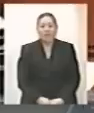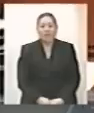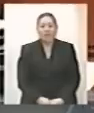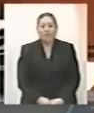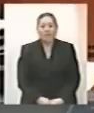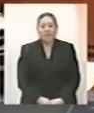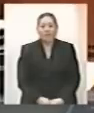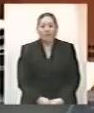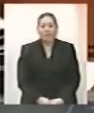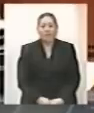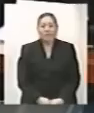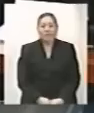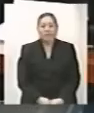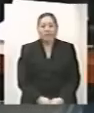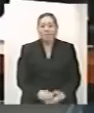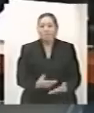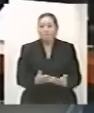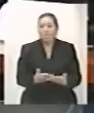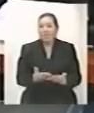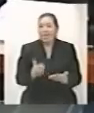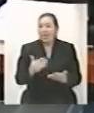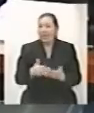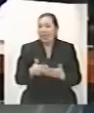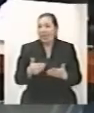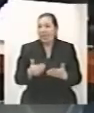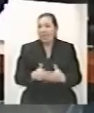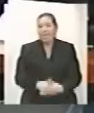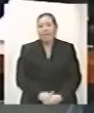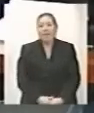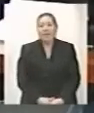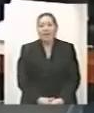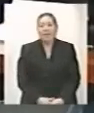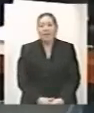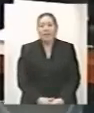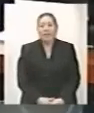Tiempo adicional. Eso que hemos autorizado antes,